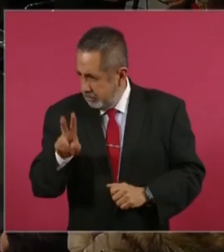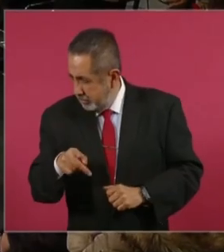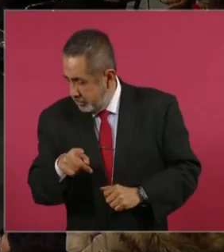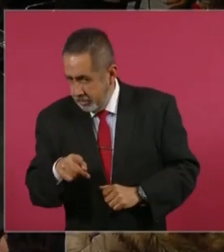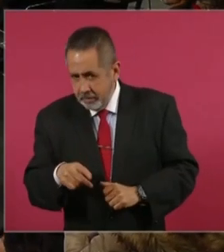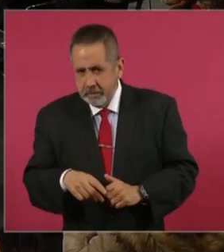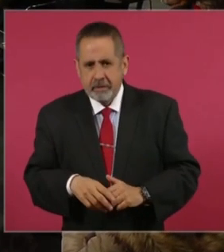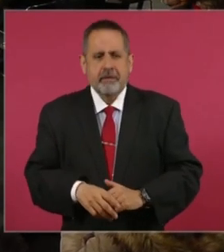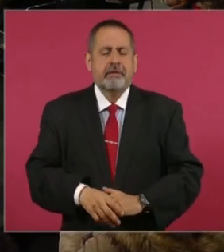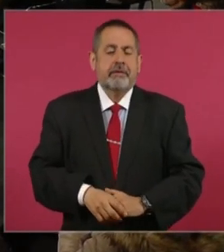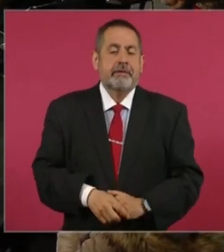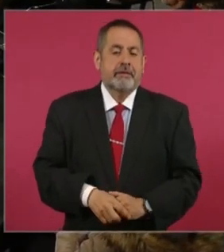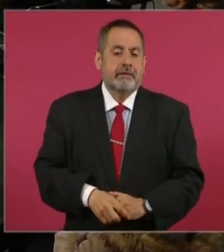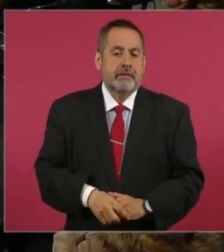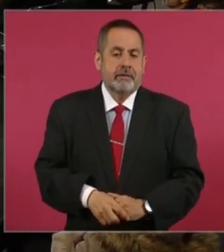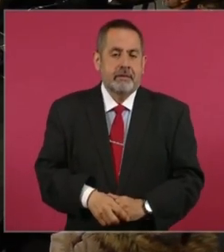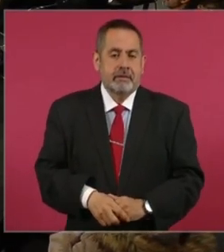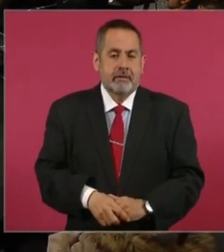así?